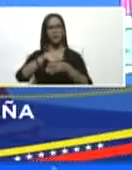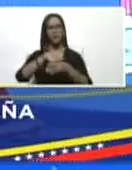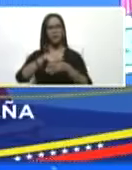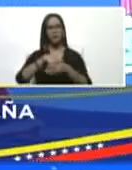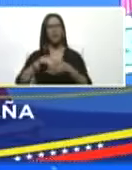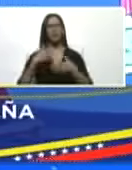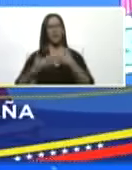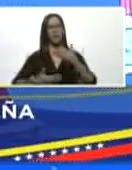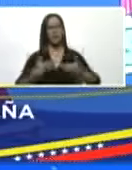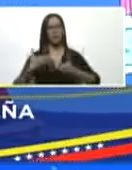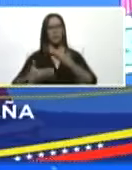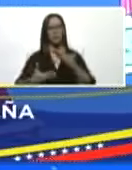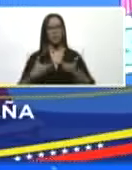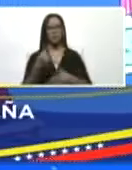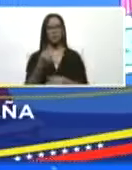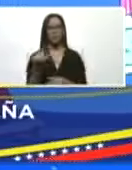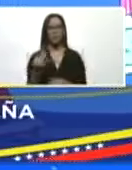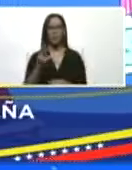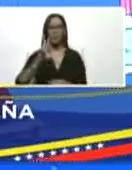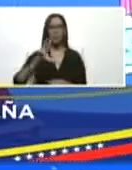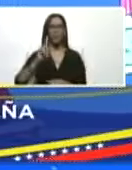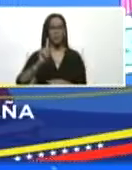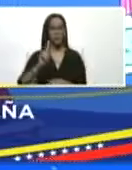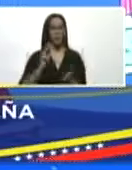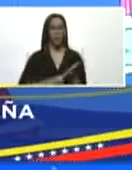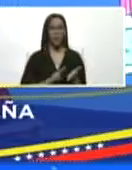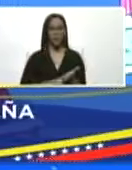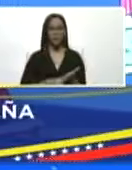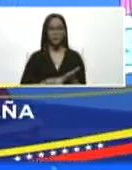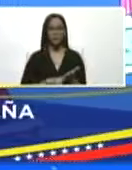es el proceso electoral número 31, ¿verdad?